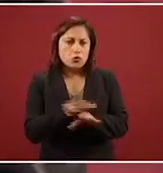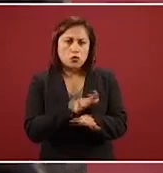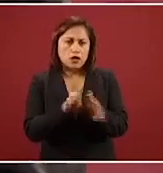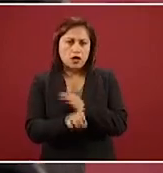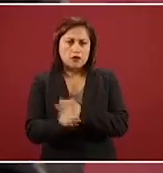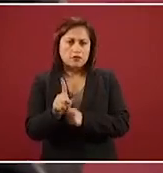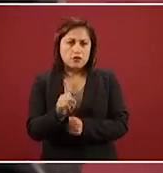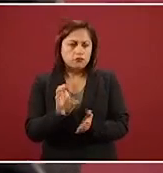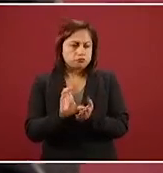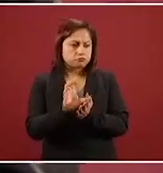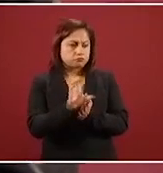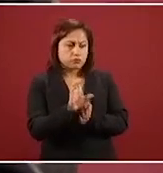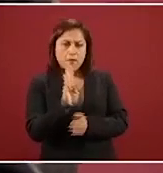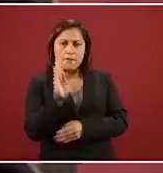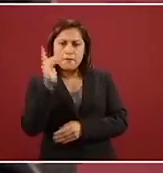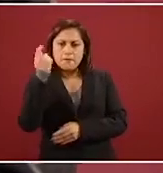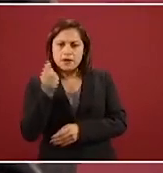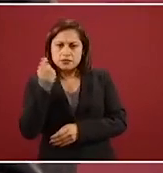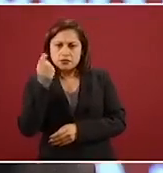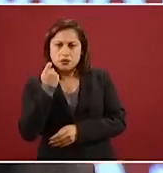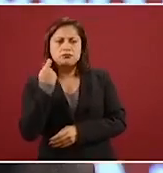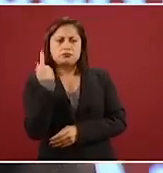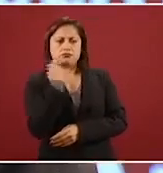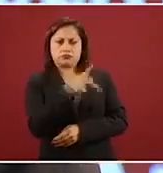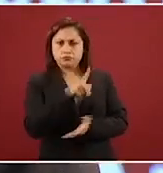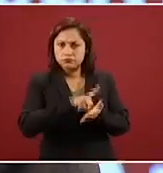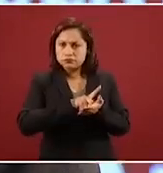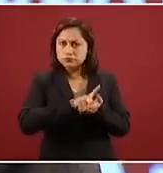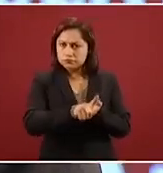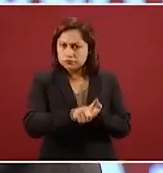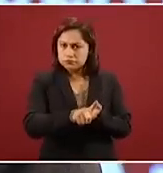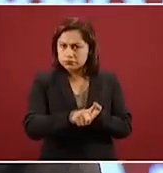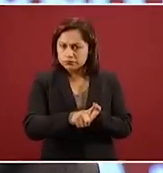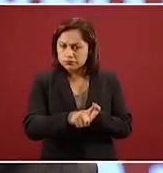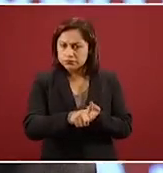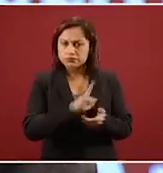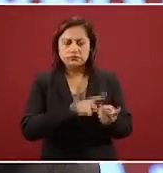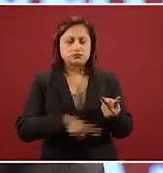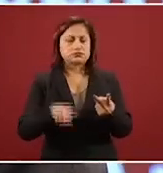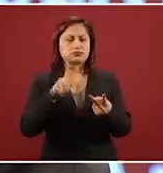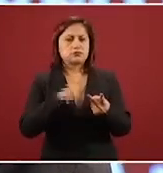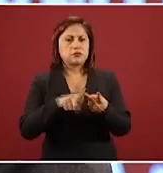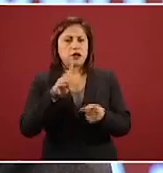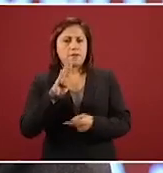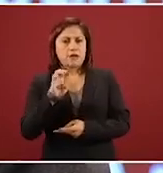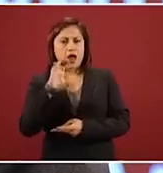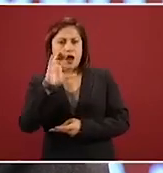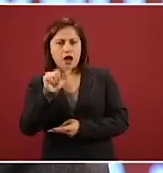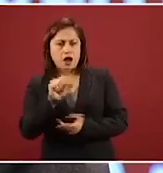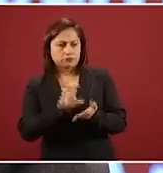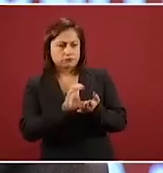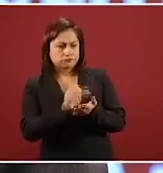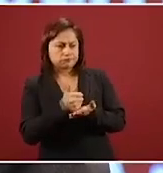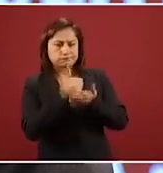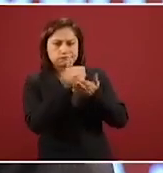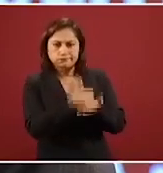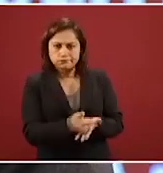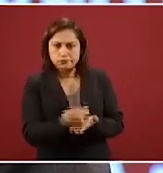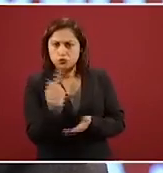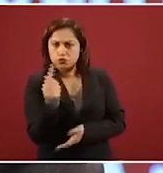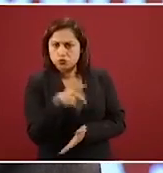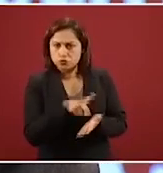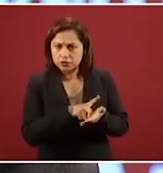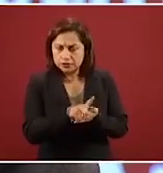pensión, el derecho a una beca, el derecho al